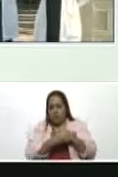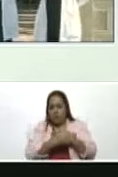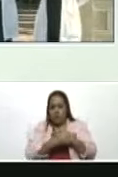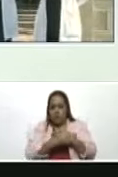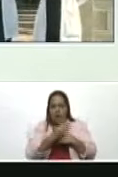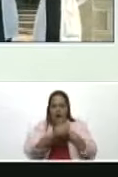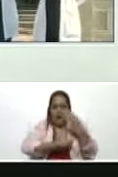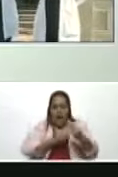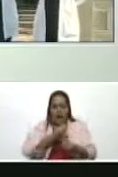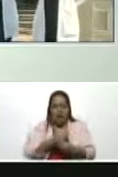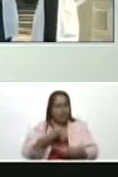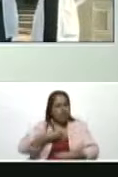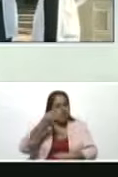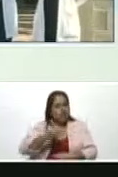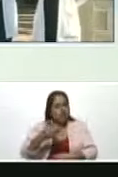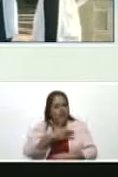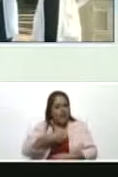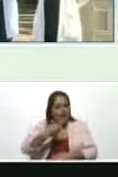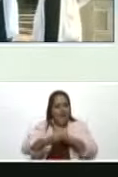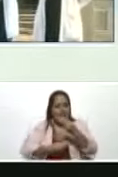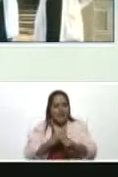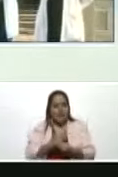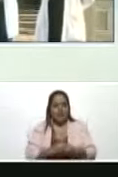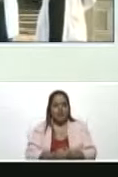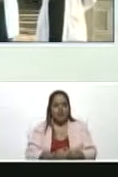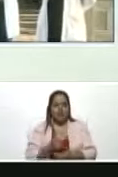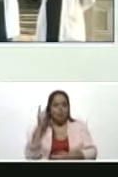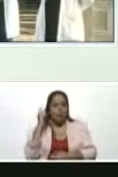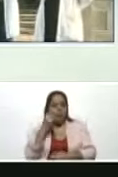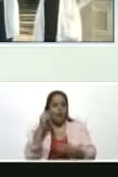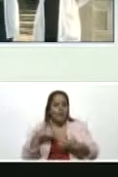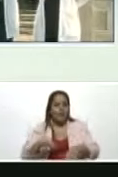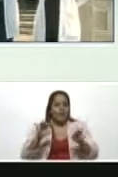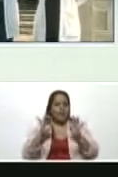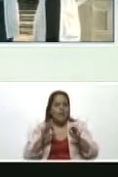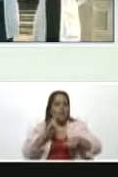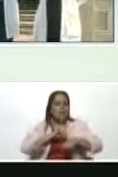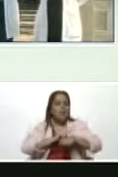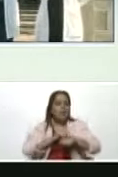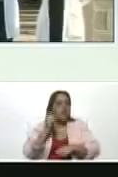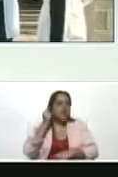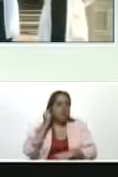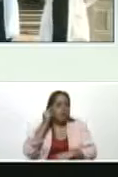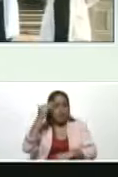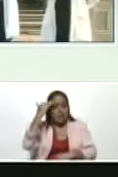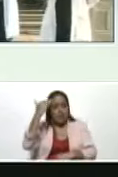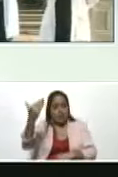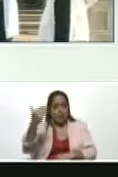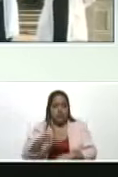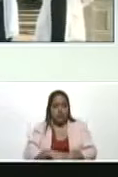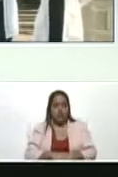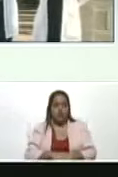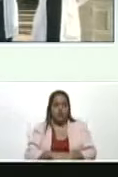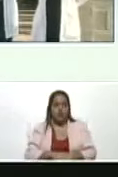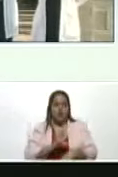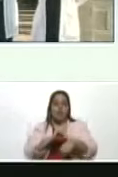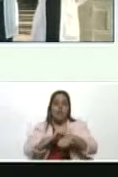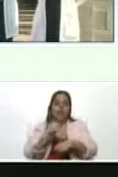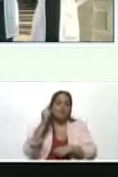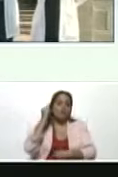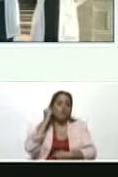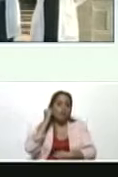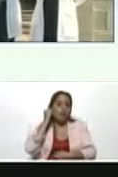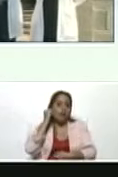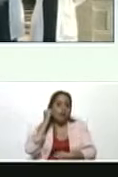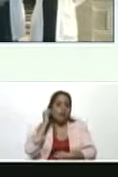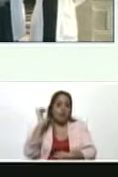hagan lo que estoy seguro que ellos quieren hacer? Y ellas, sobre todo las odontólogas, mi saludo a las odontólogas y odontólogos